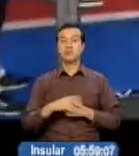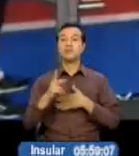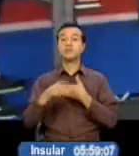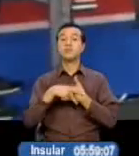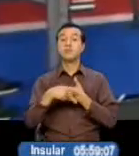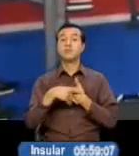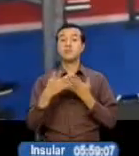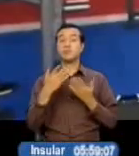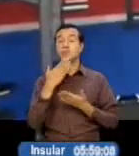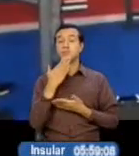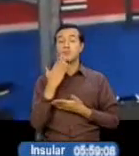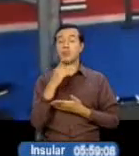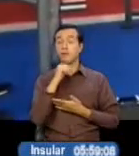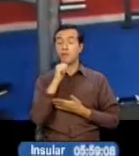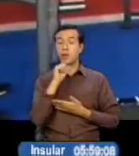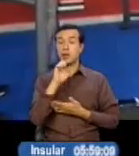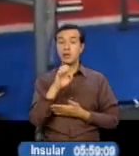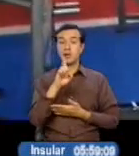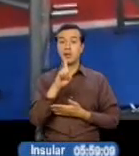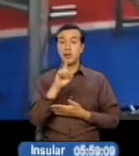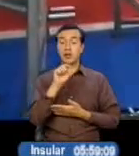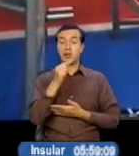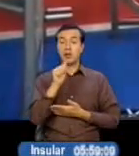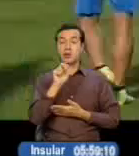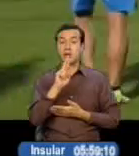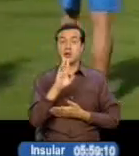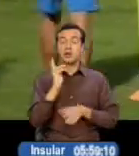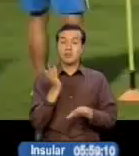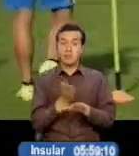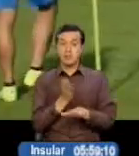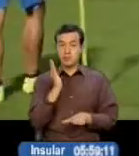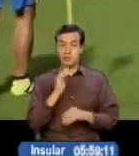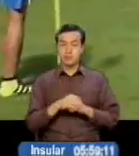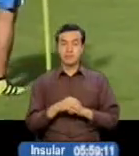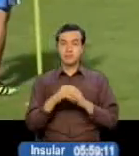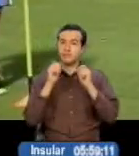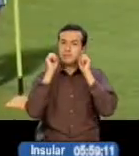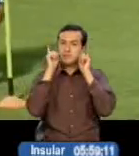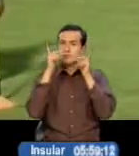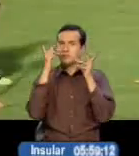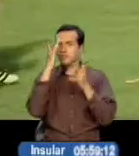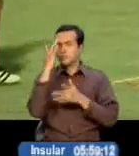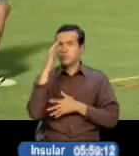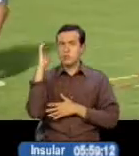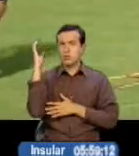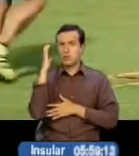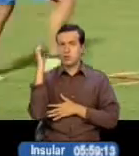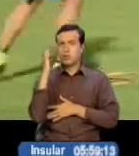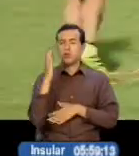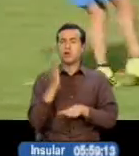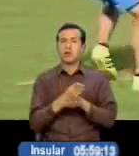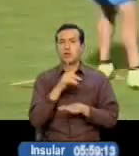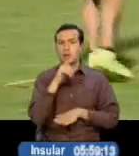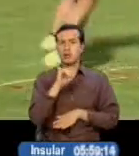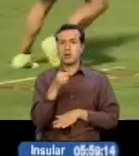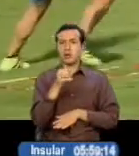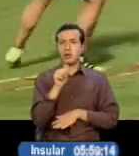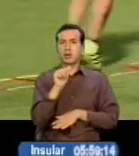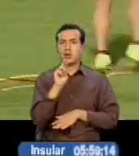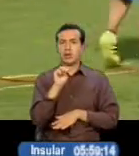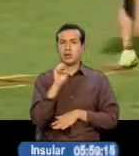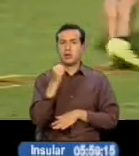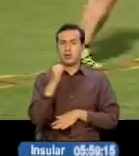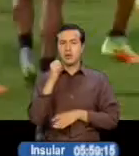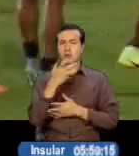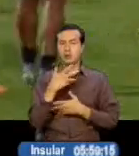paraguayos no contarán con Edgar Benítez por lesión. Las alarmas se encendieron en Colombia por la lesión de James Rodríguez.